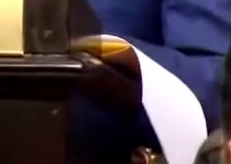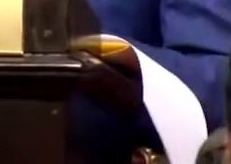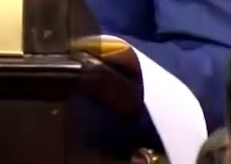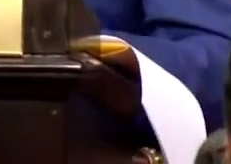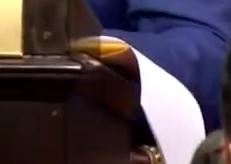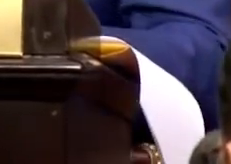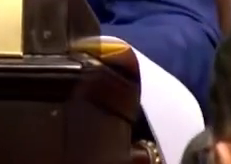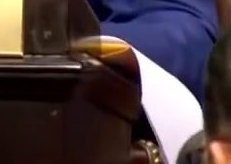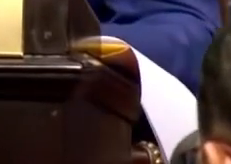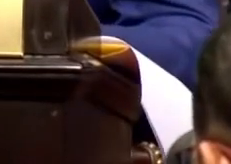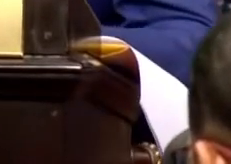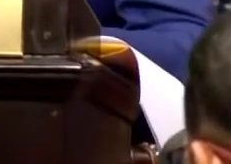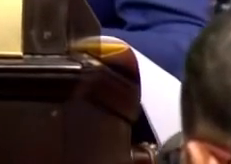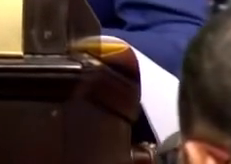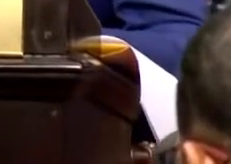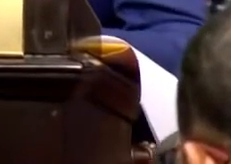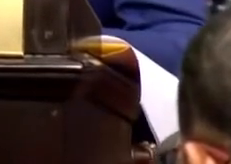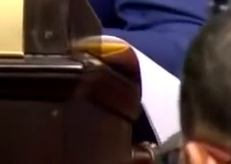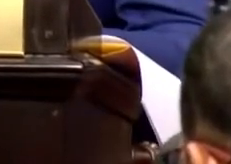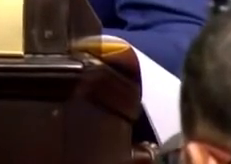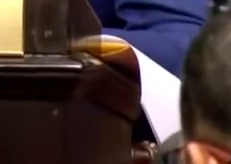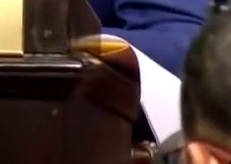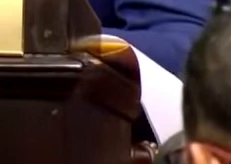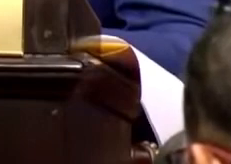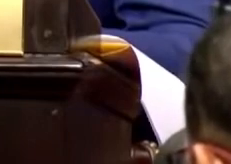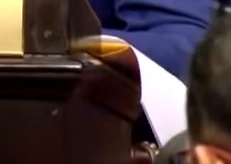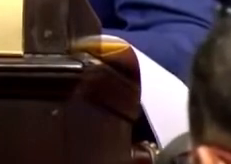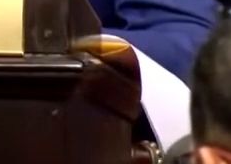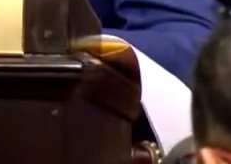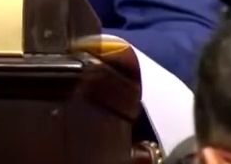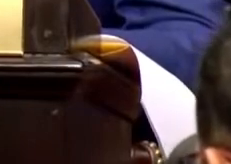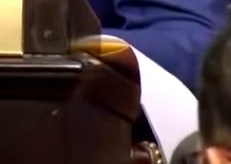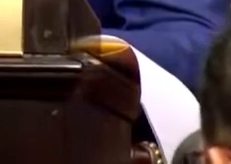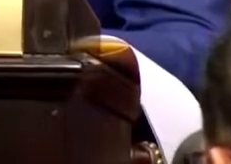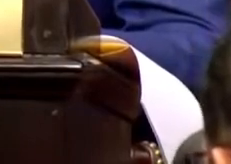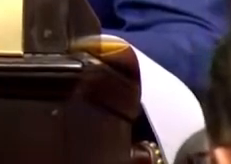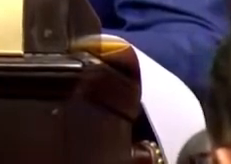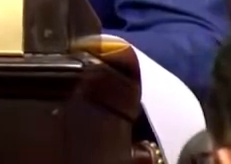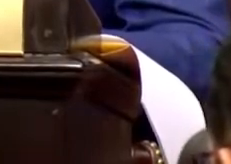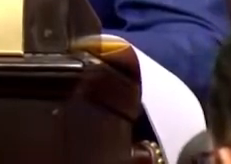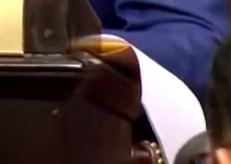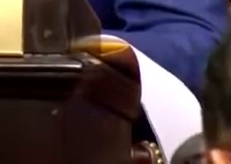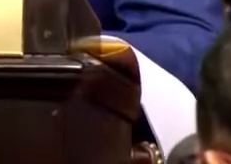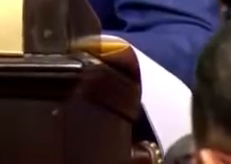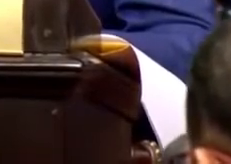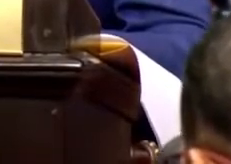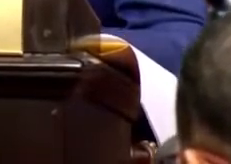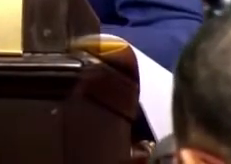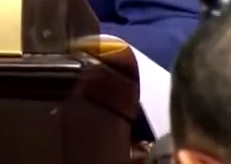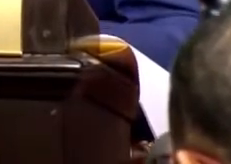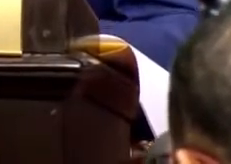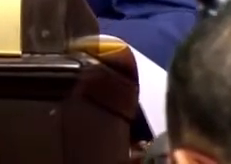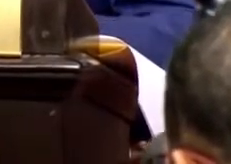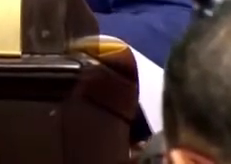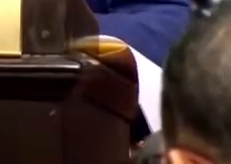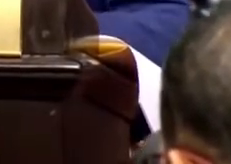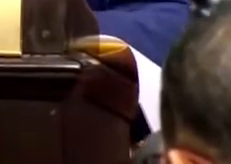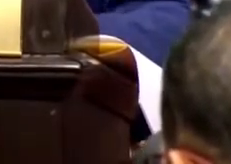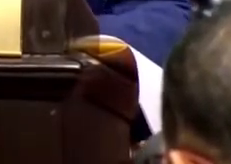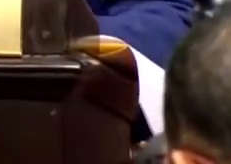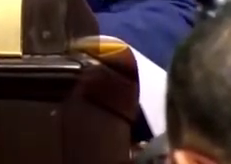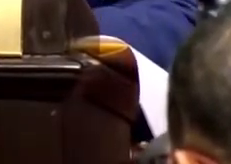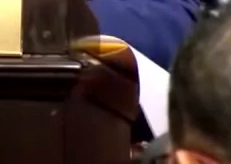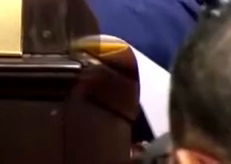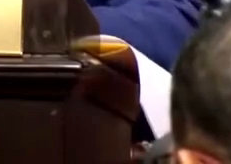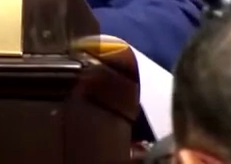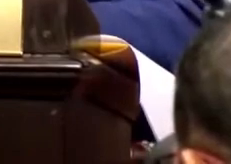de ¿a quién favorezco? ¿A los productores? ¿A los consumidores? El tasa cero debe favorecer al pueblo, favorece a